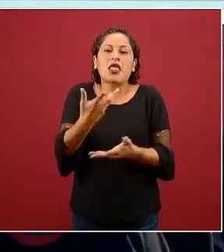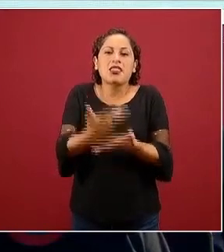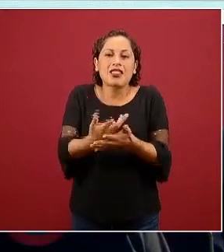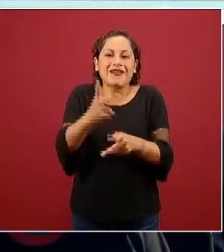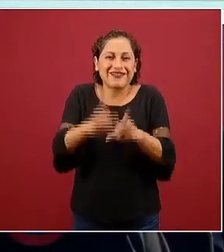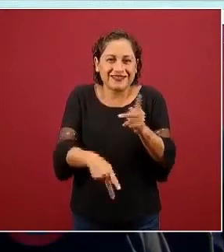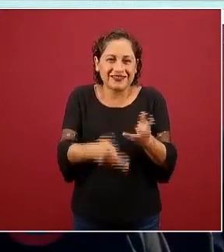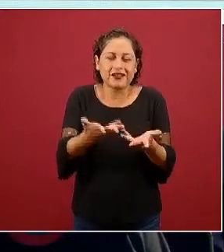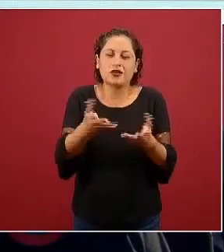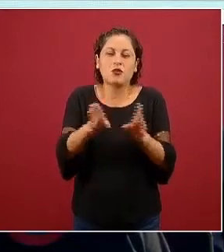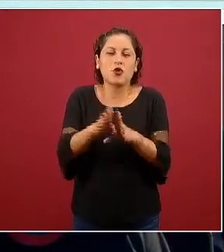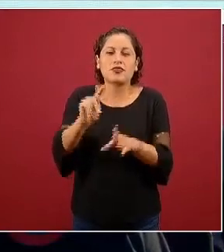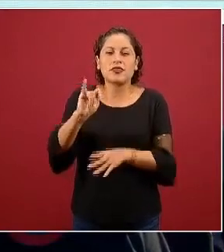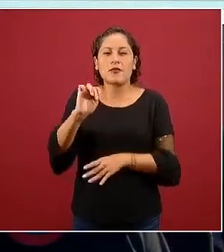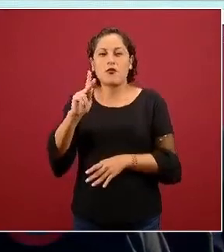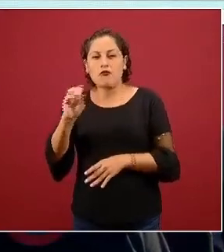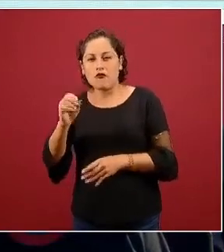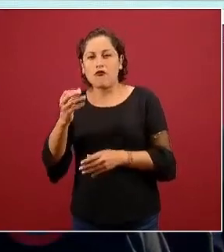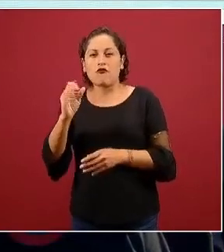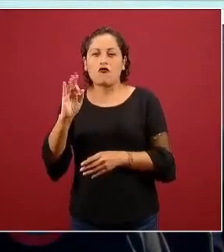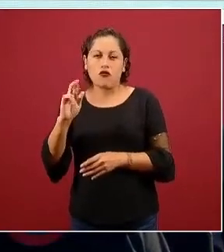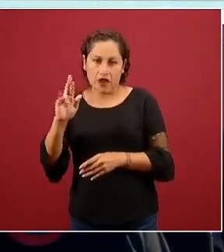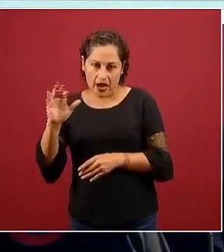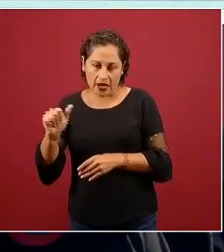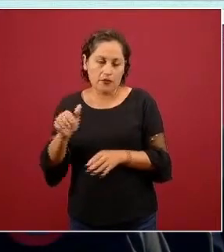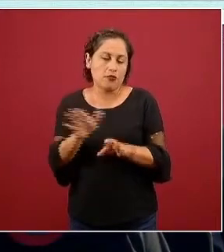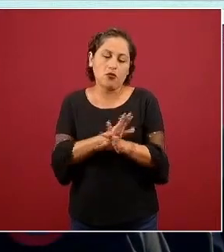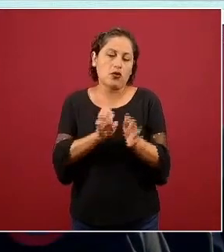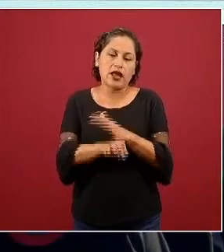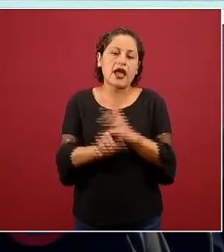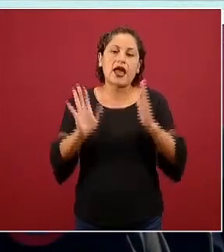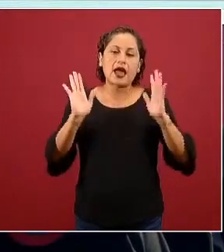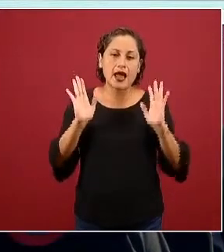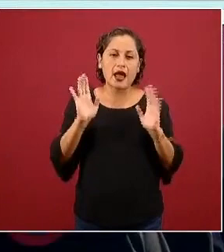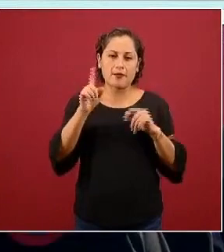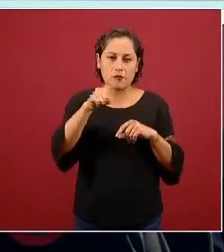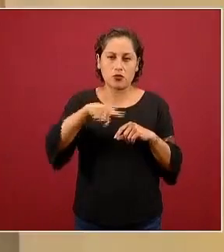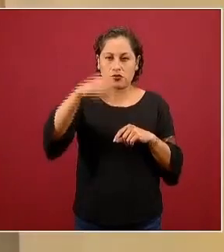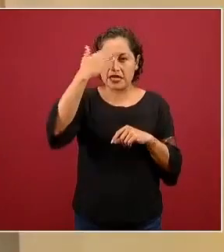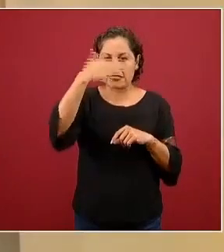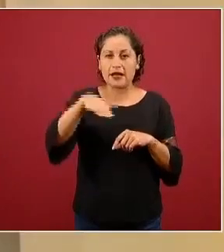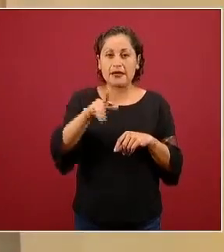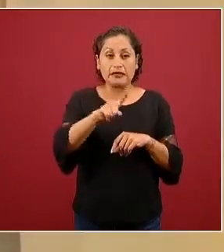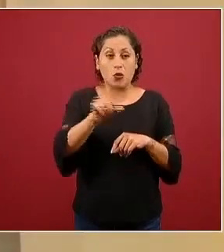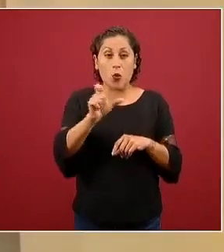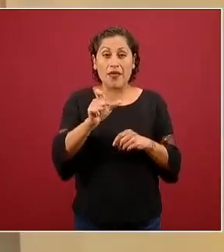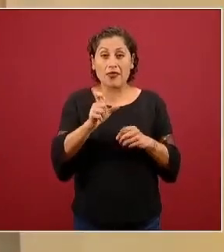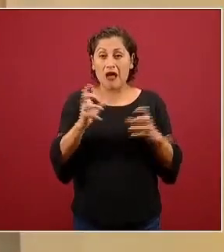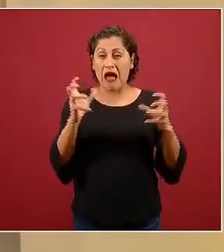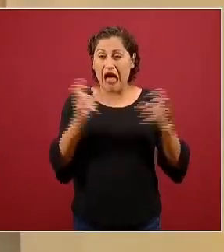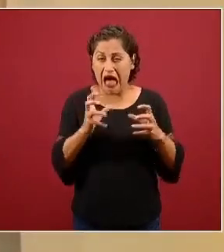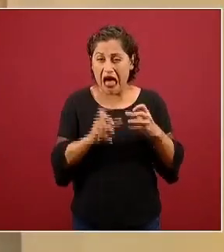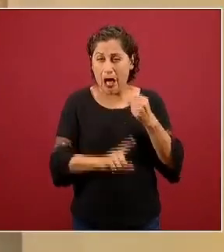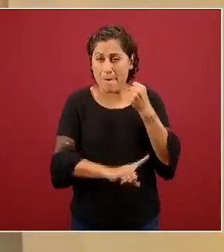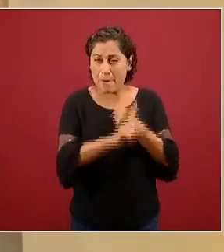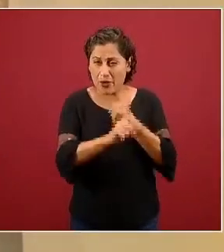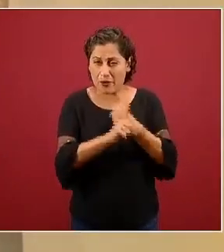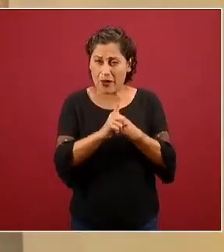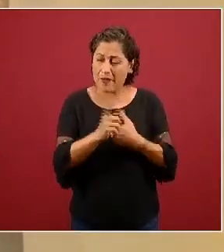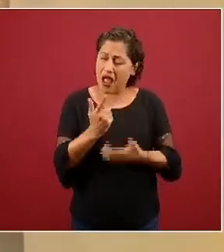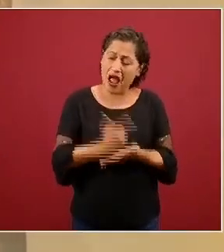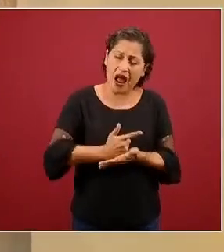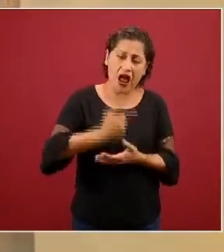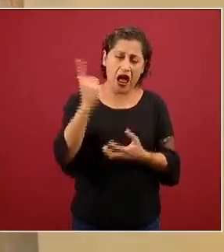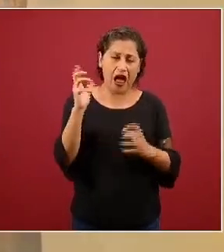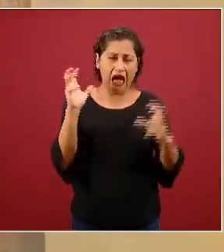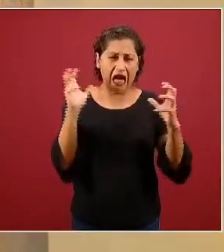yo noto algún estado emocional o conductual que está muy exaltado, lo mejor en ese momento no es